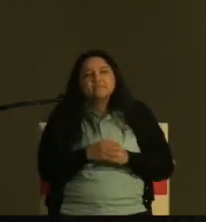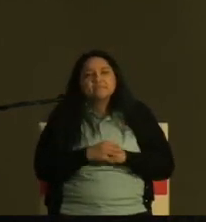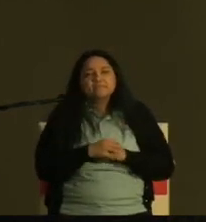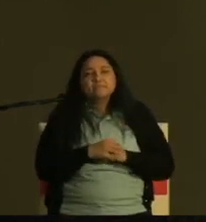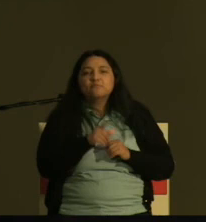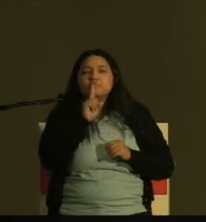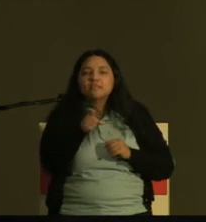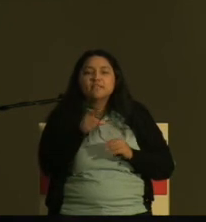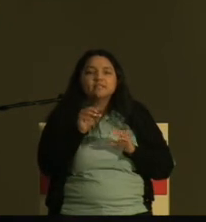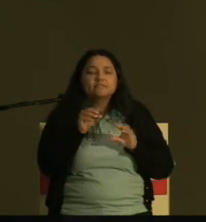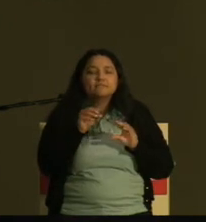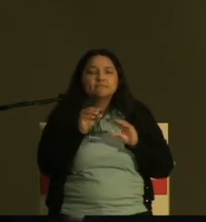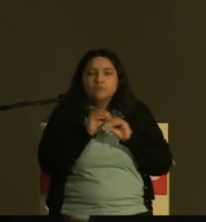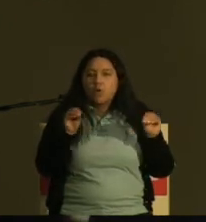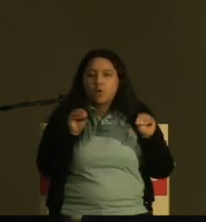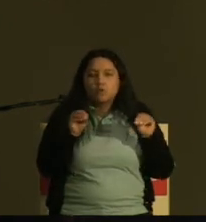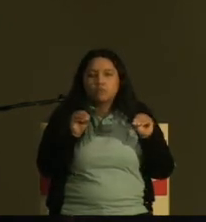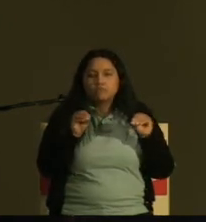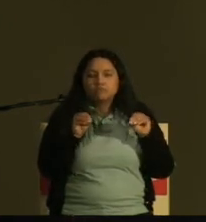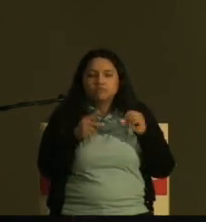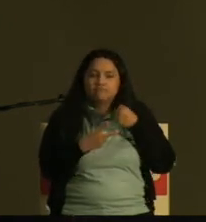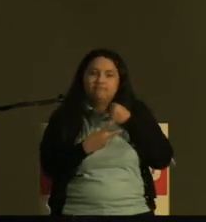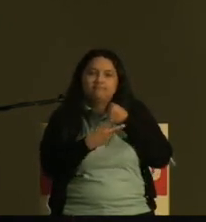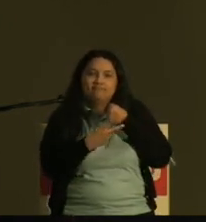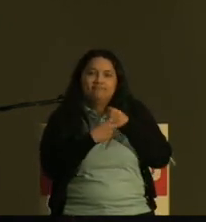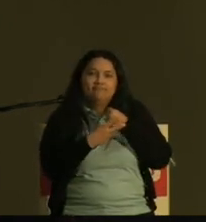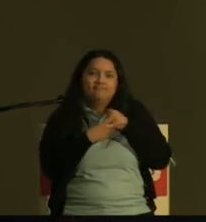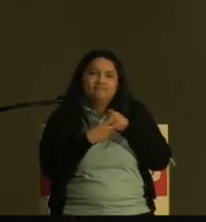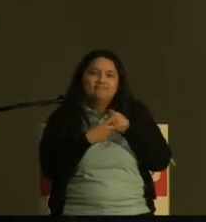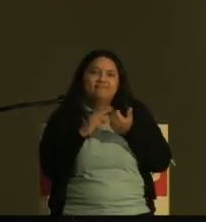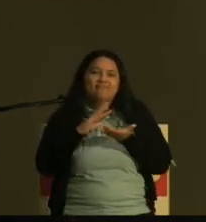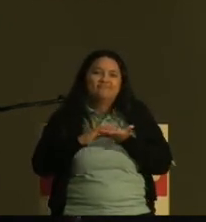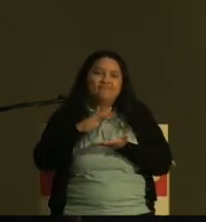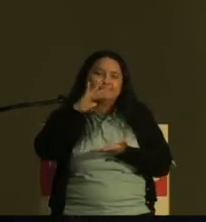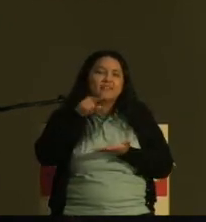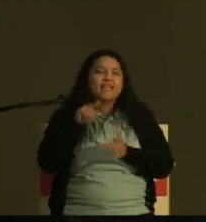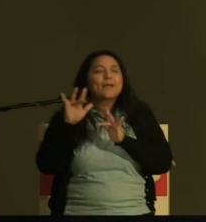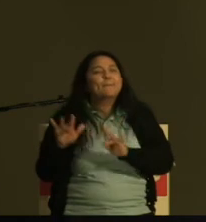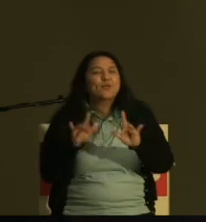no archiva porque las computadoras archivan a pesar de uno,